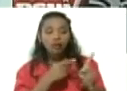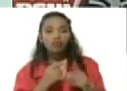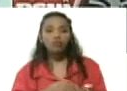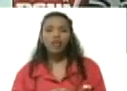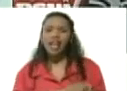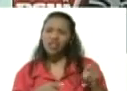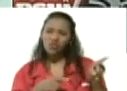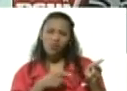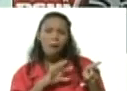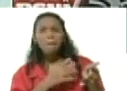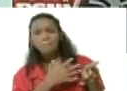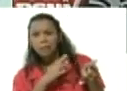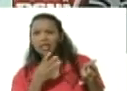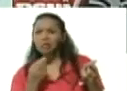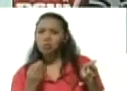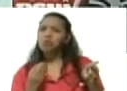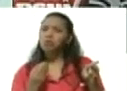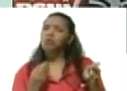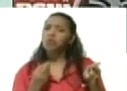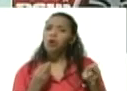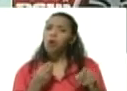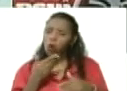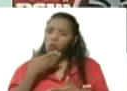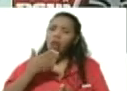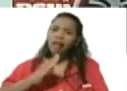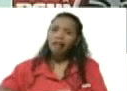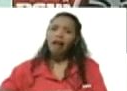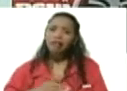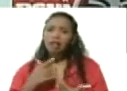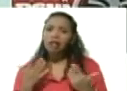mira, eso viola